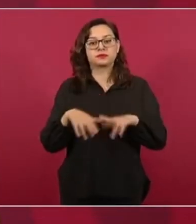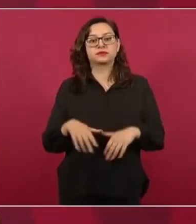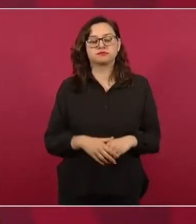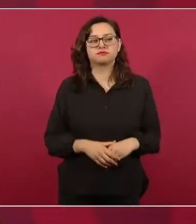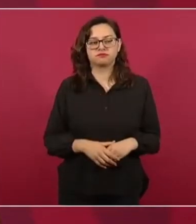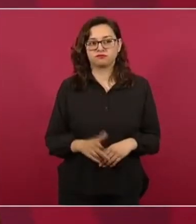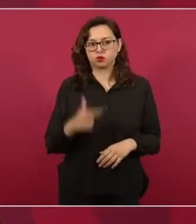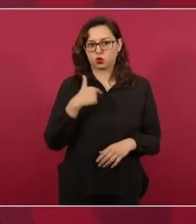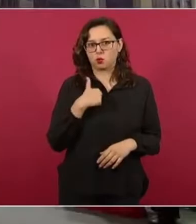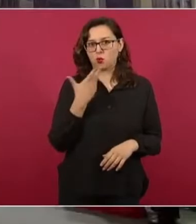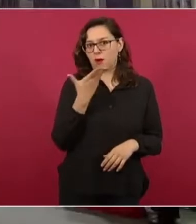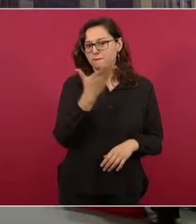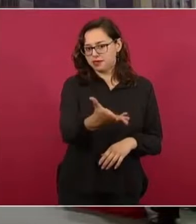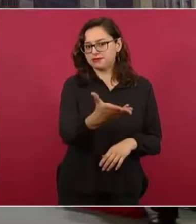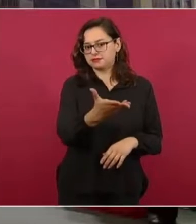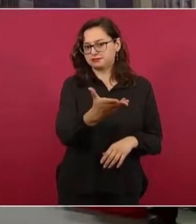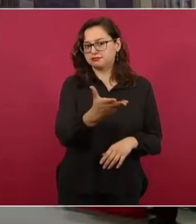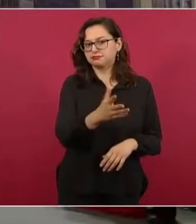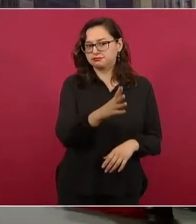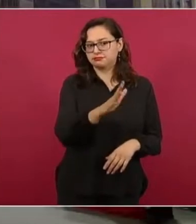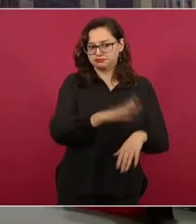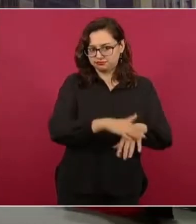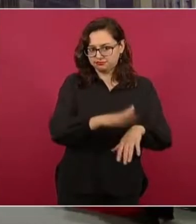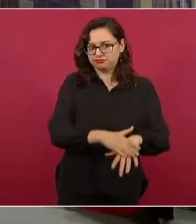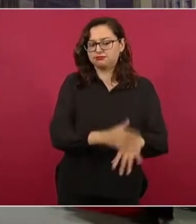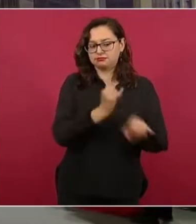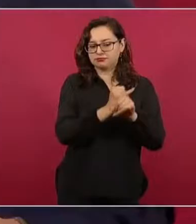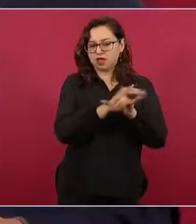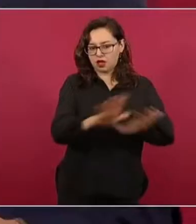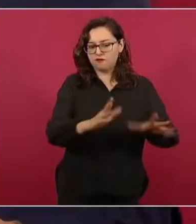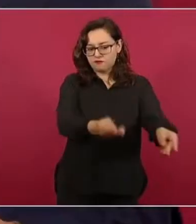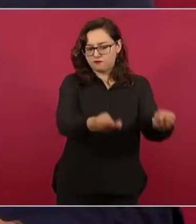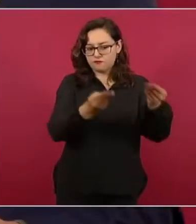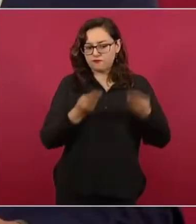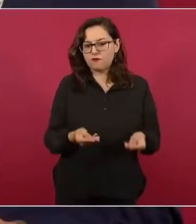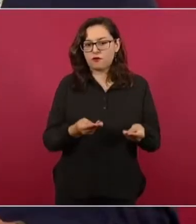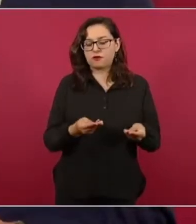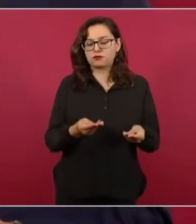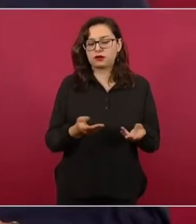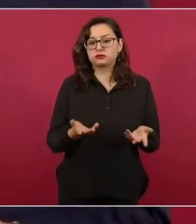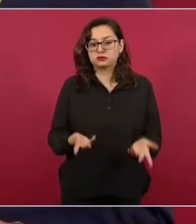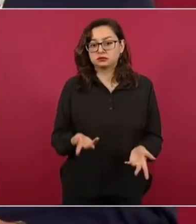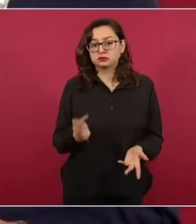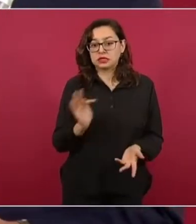voy a pedir un informe y si es necesario